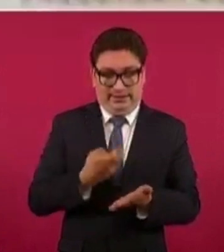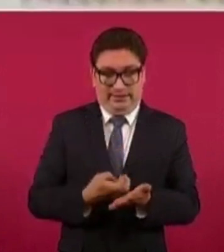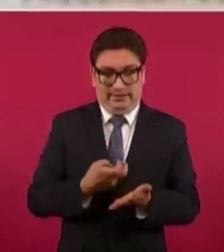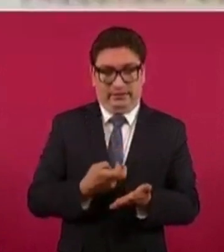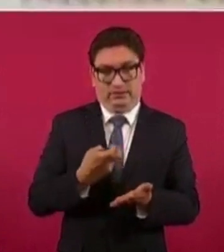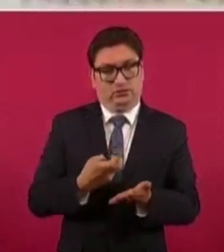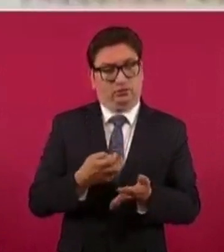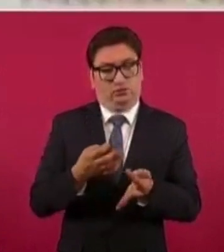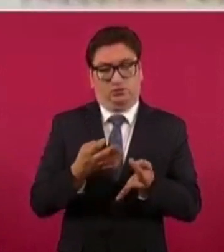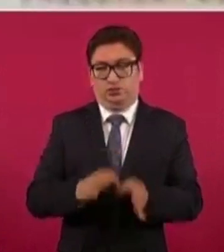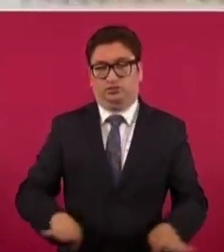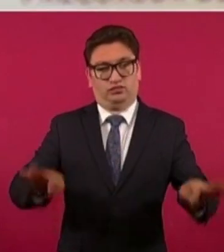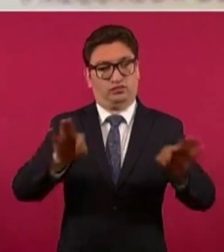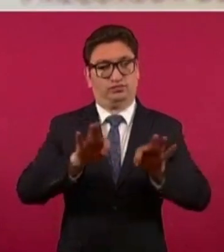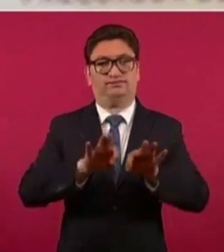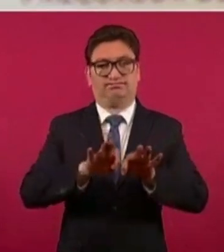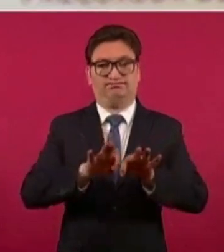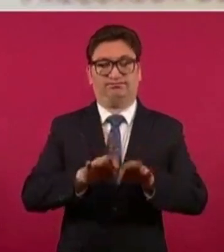pues es central,